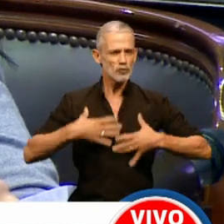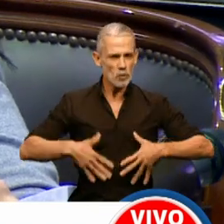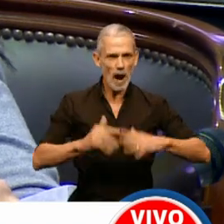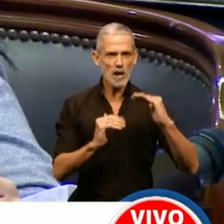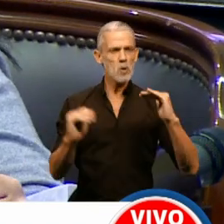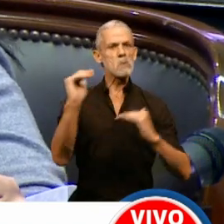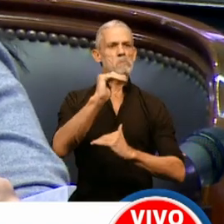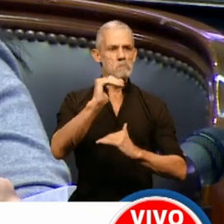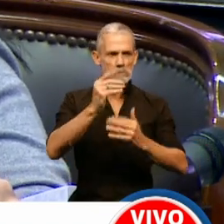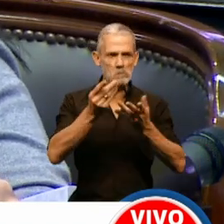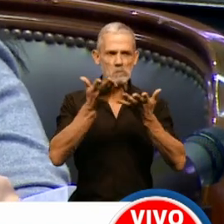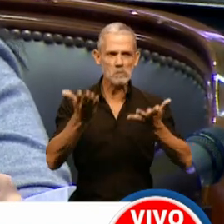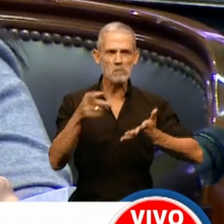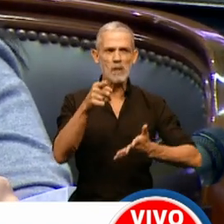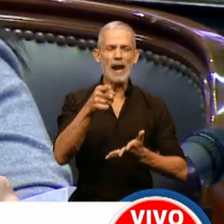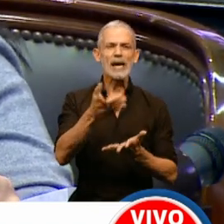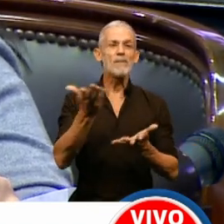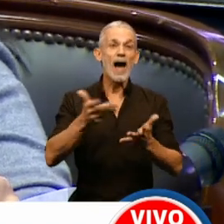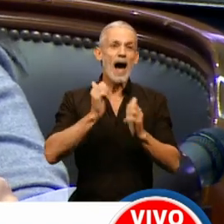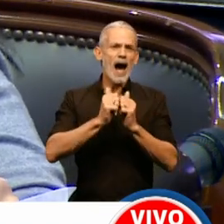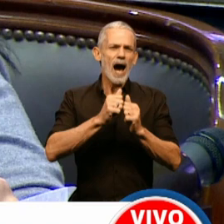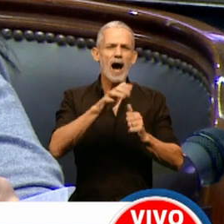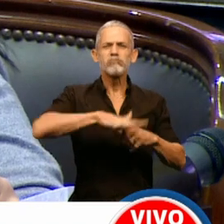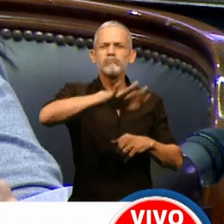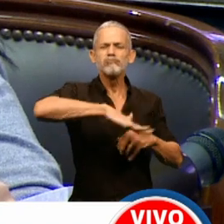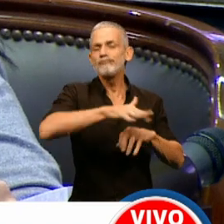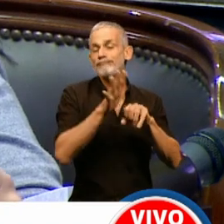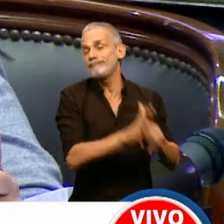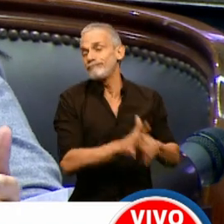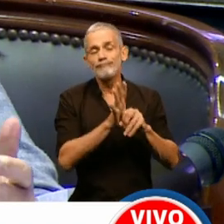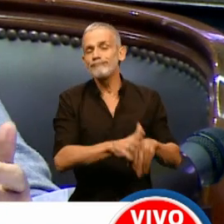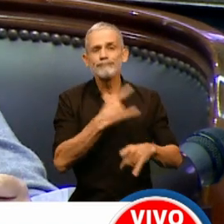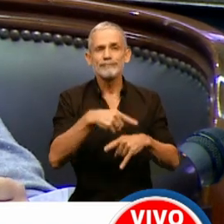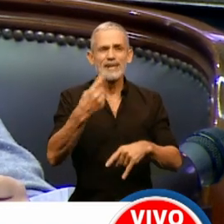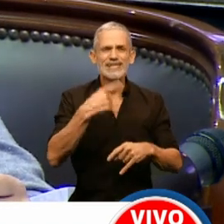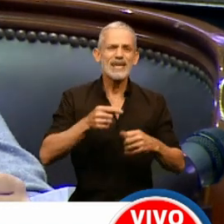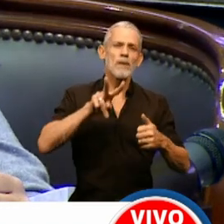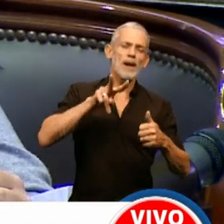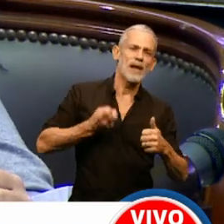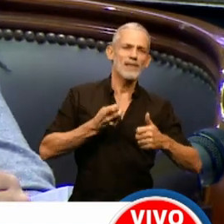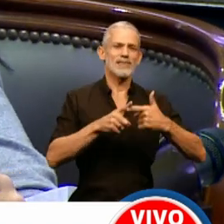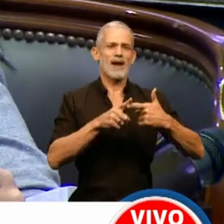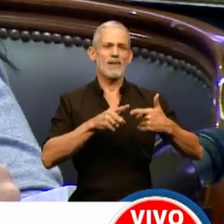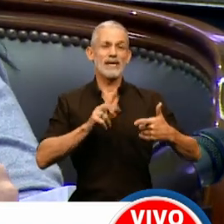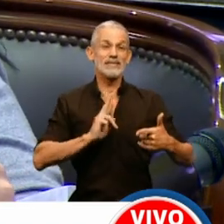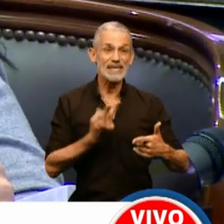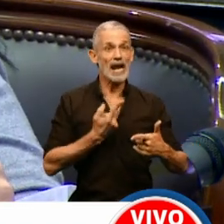sobre todo para una población históricamente vulnerada como las personas travestis trans